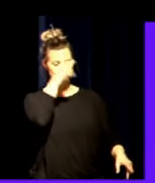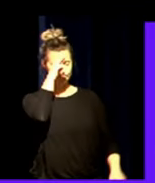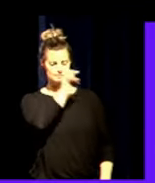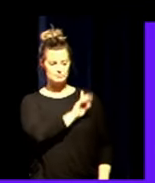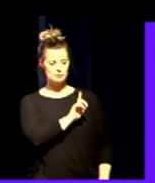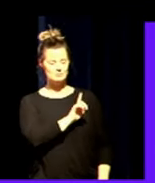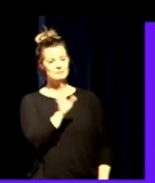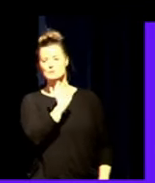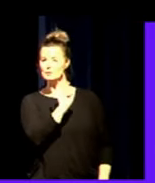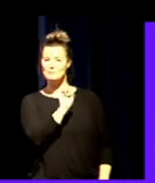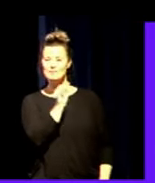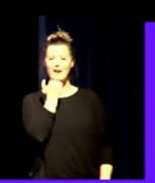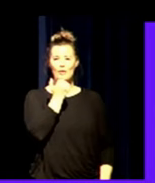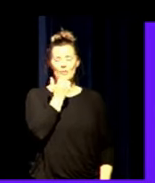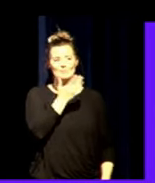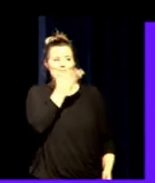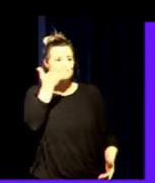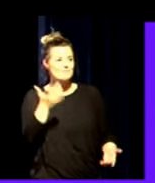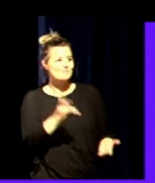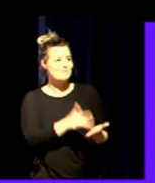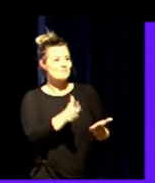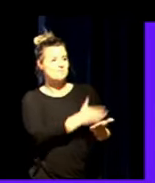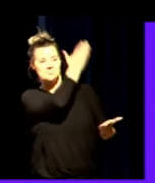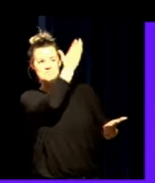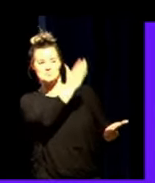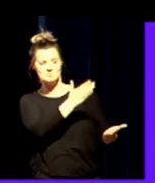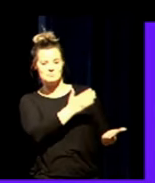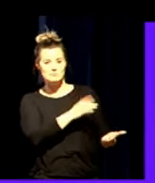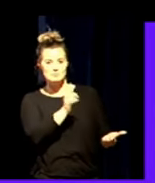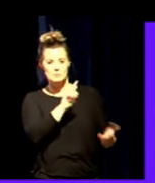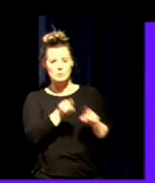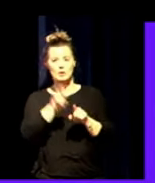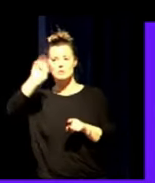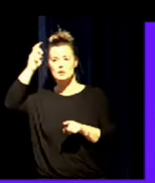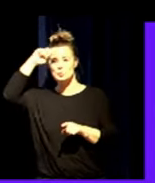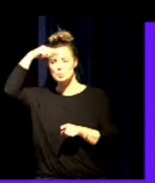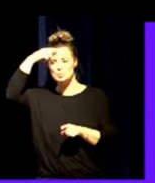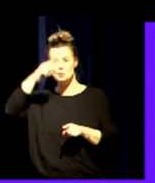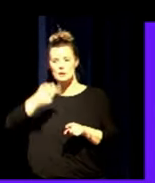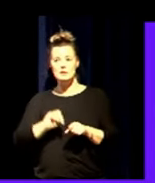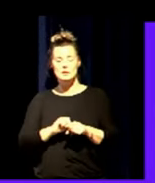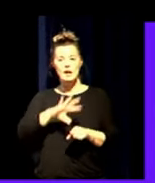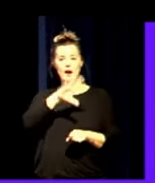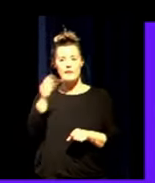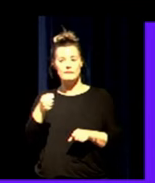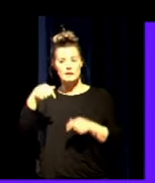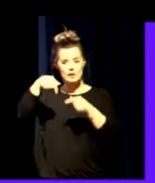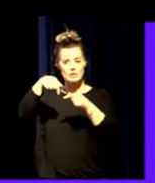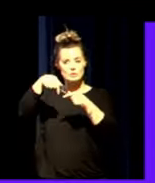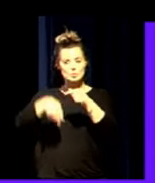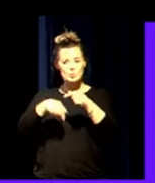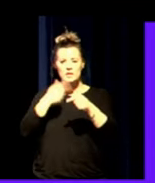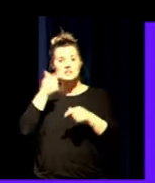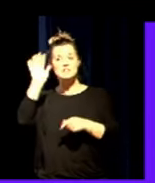algo protocolario, no es algo... como hacen algunas culturas del sur de África cuando se saludan